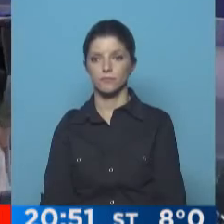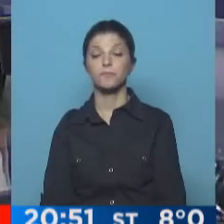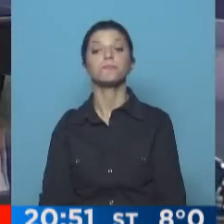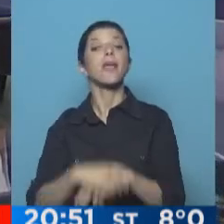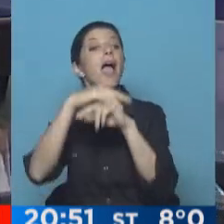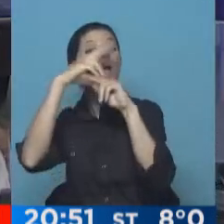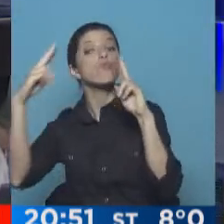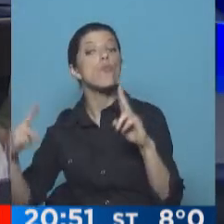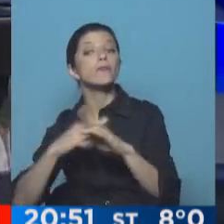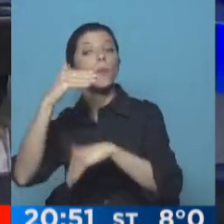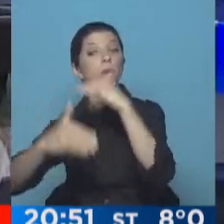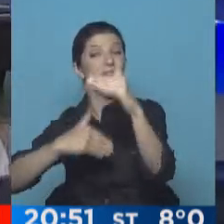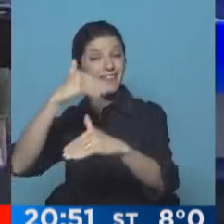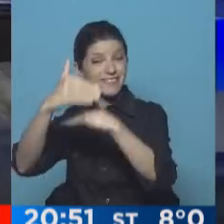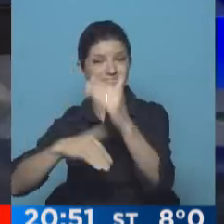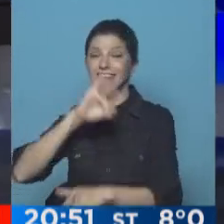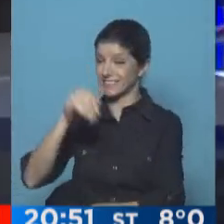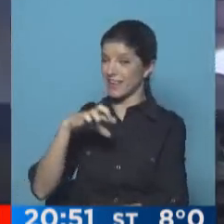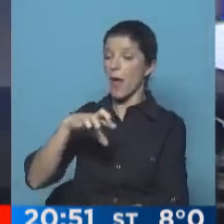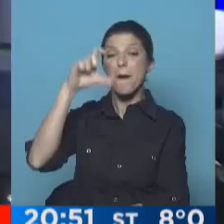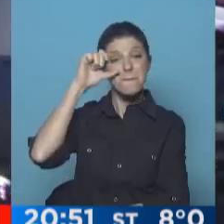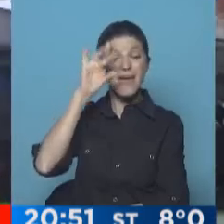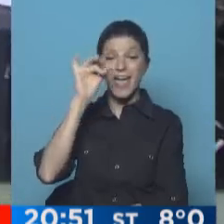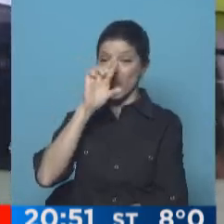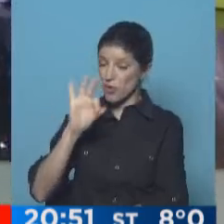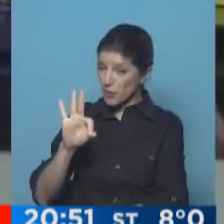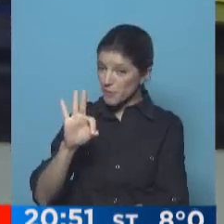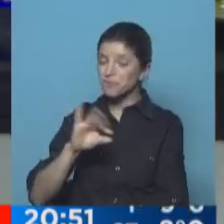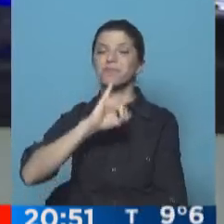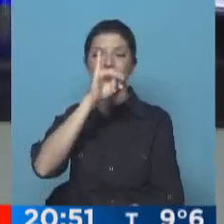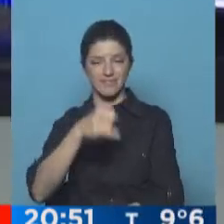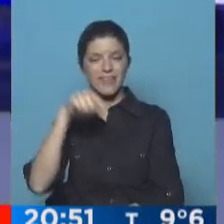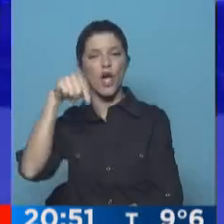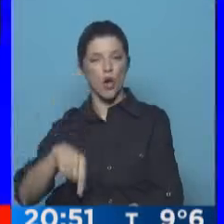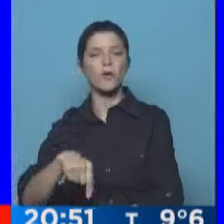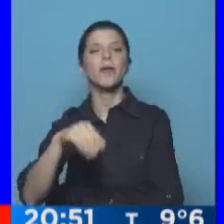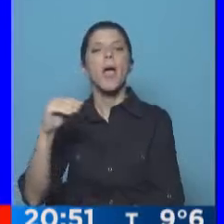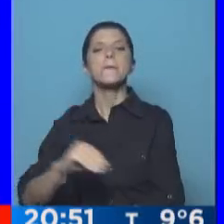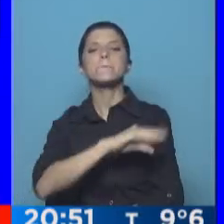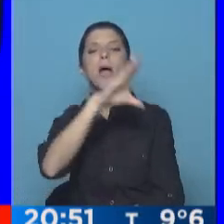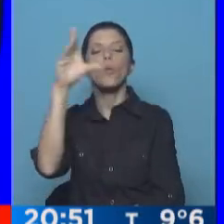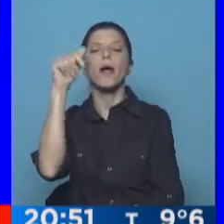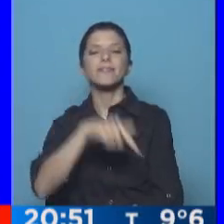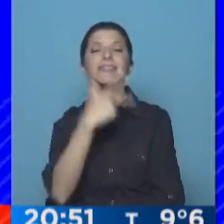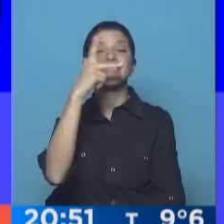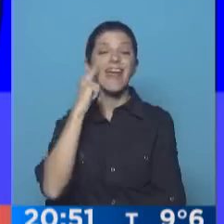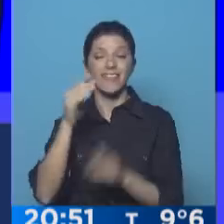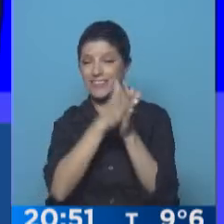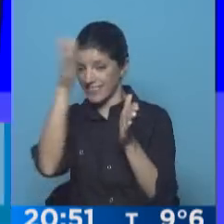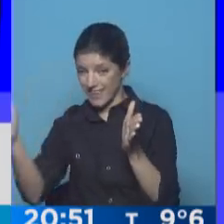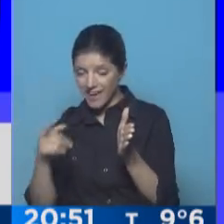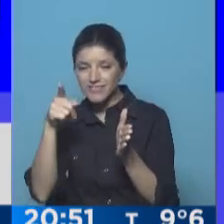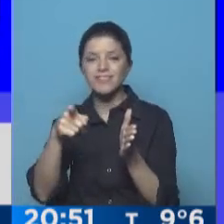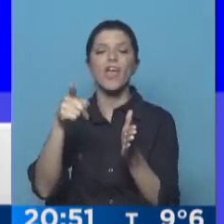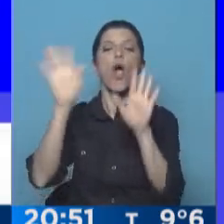Encuentro Progresista en así Quito. Así es, señor Pedro Brigger, viene de así. Efectivamente, llegué hoy en la madrugada de un encuentro que duró 3 días, organizado por